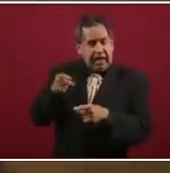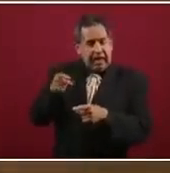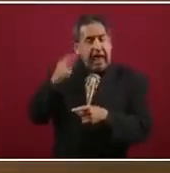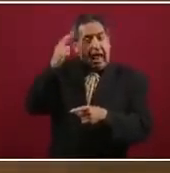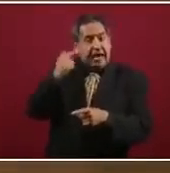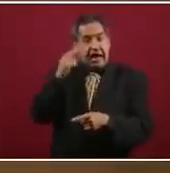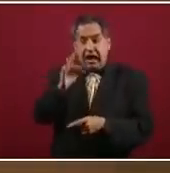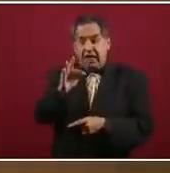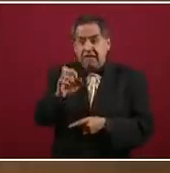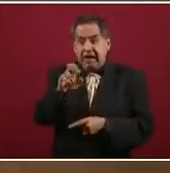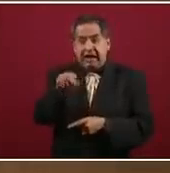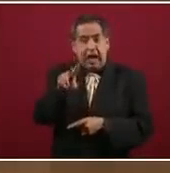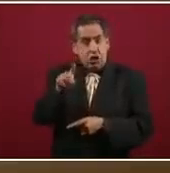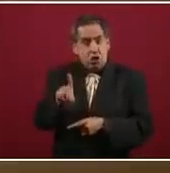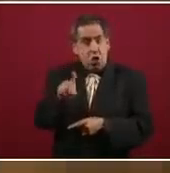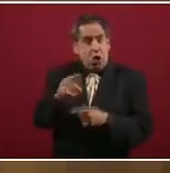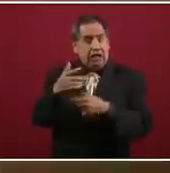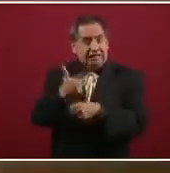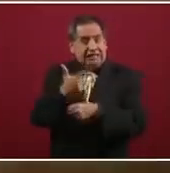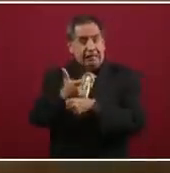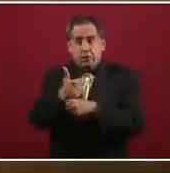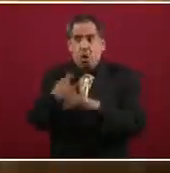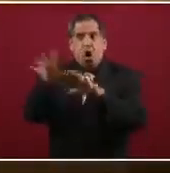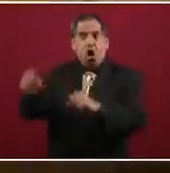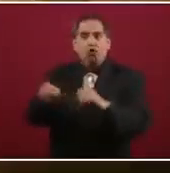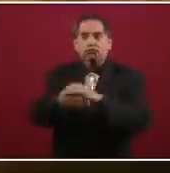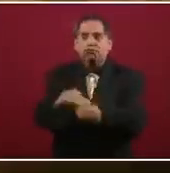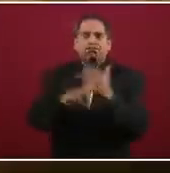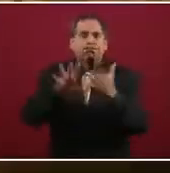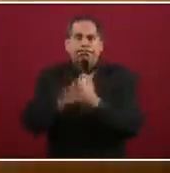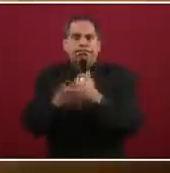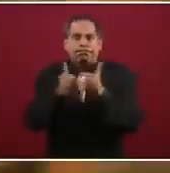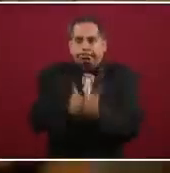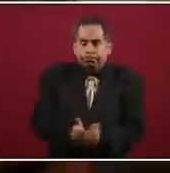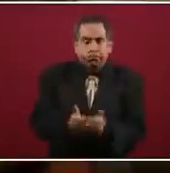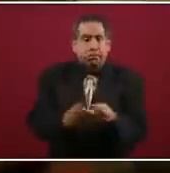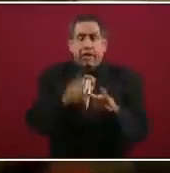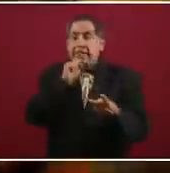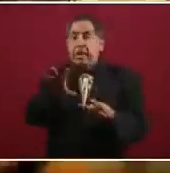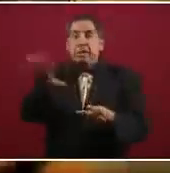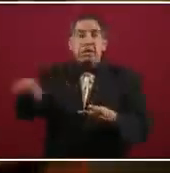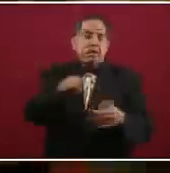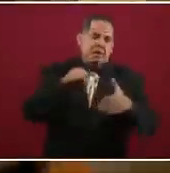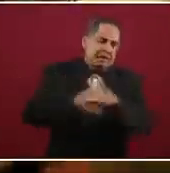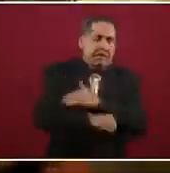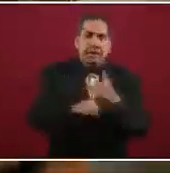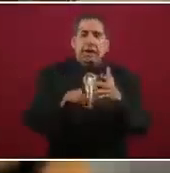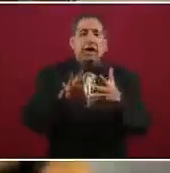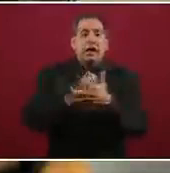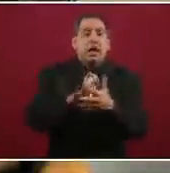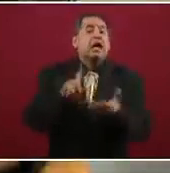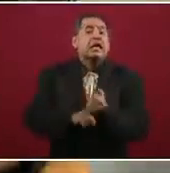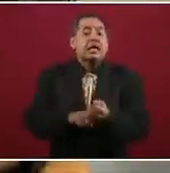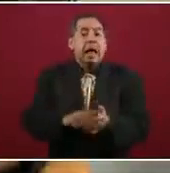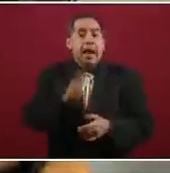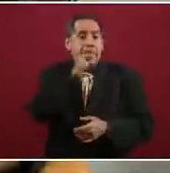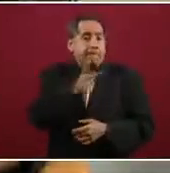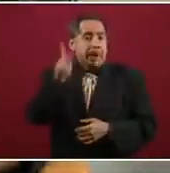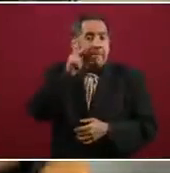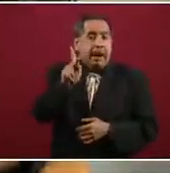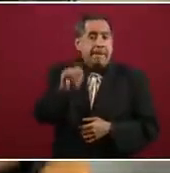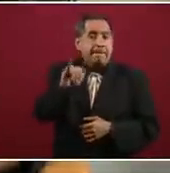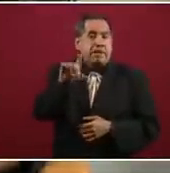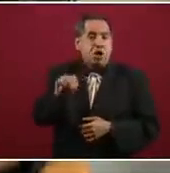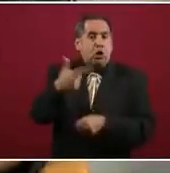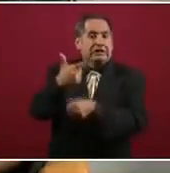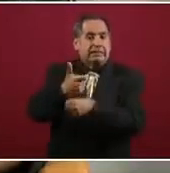el rey Fernando VII y estaba también con arresto domiciliario el Papa Pío VII.